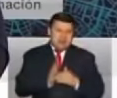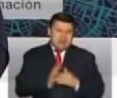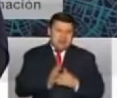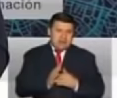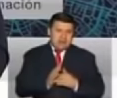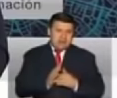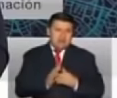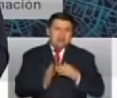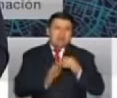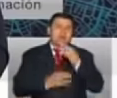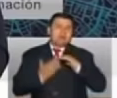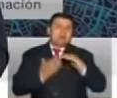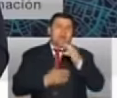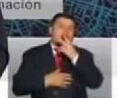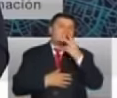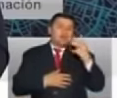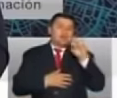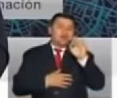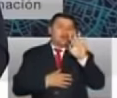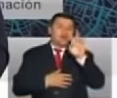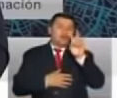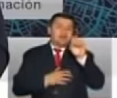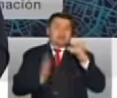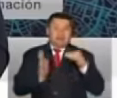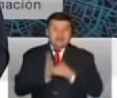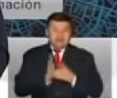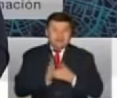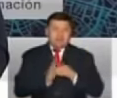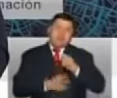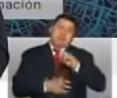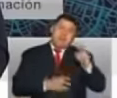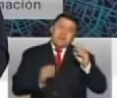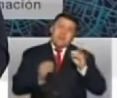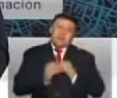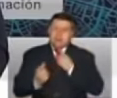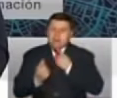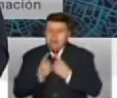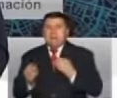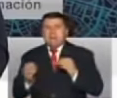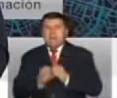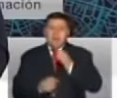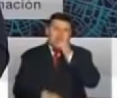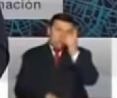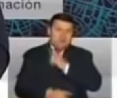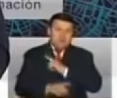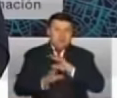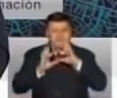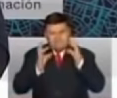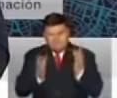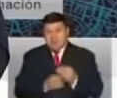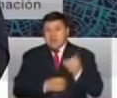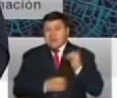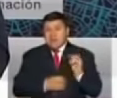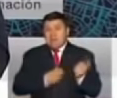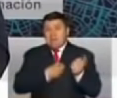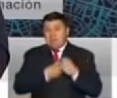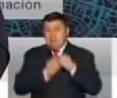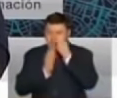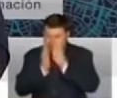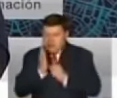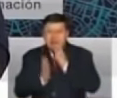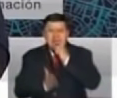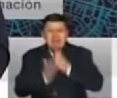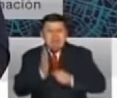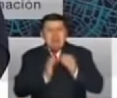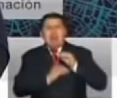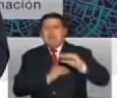a 297 mil, para ser más explícitos. La otra, hemos hablado de 1 millón de familias que ya están recibiendo la